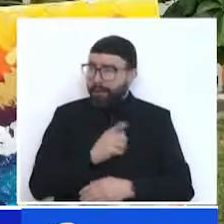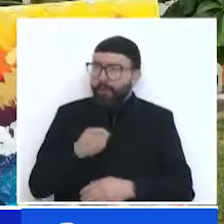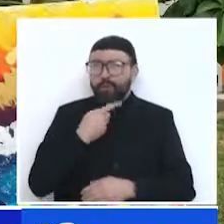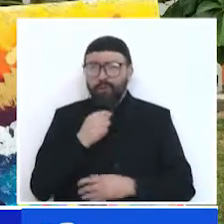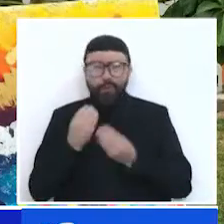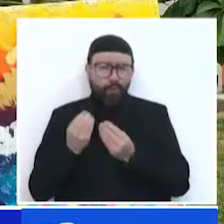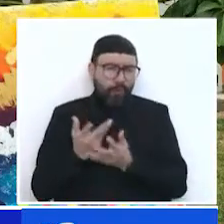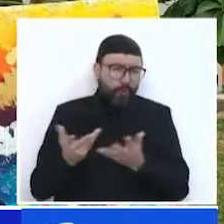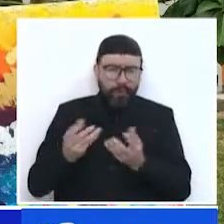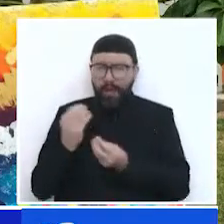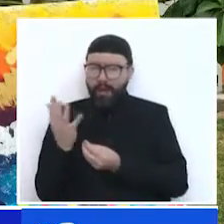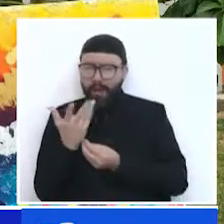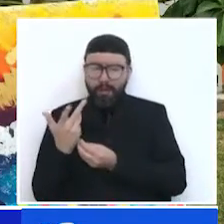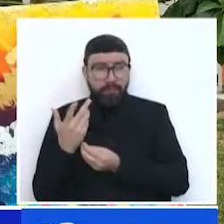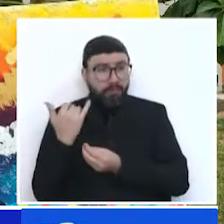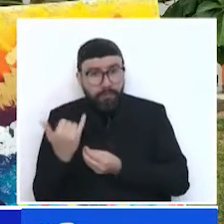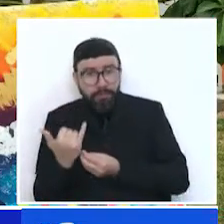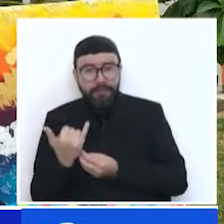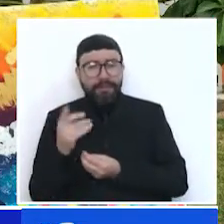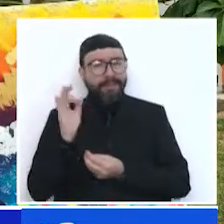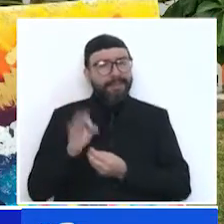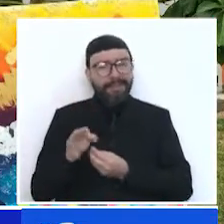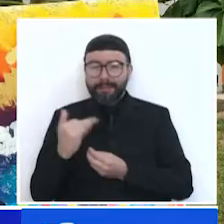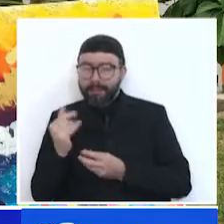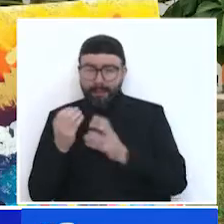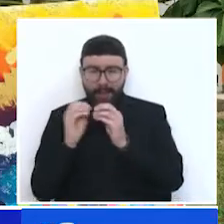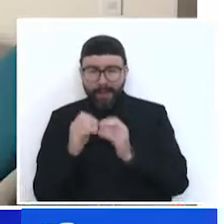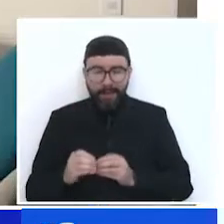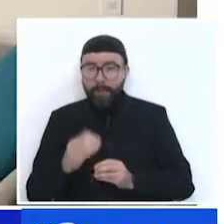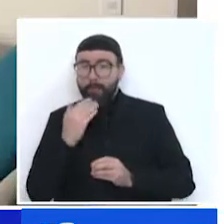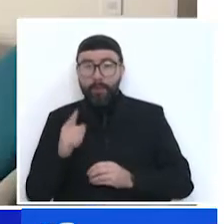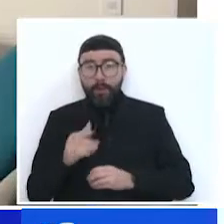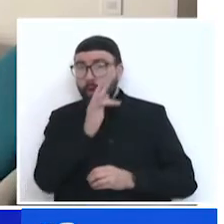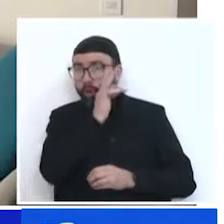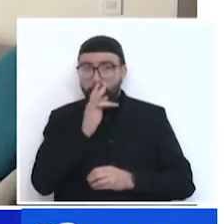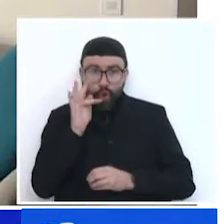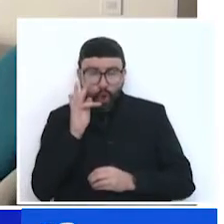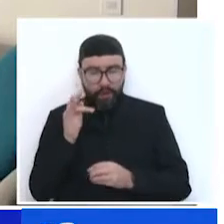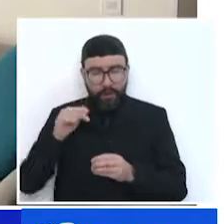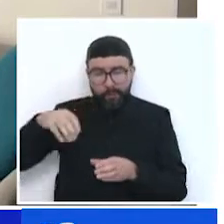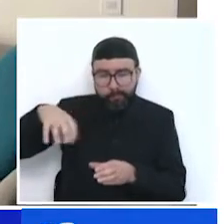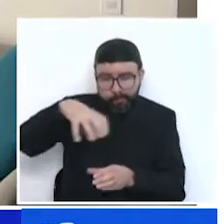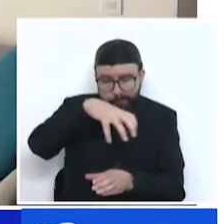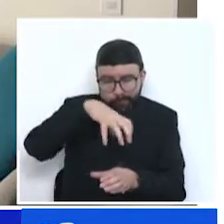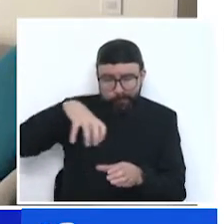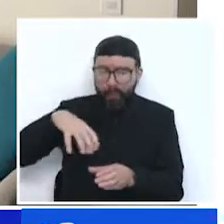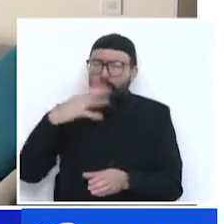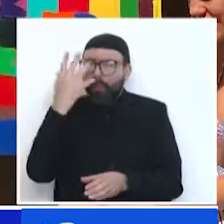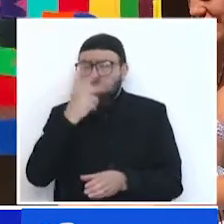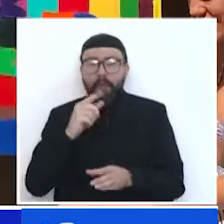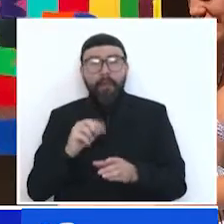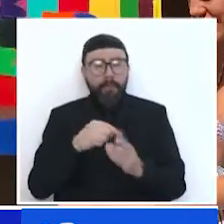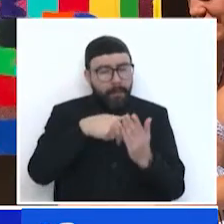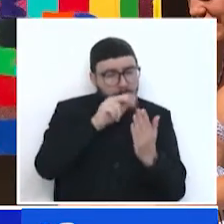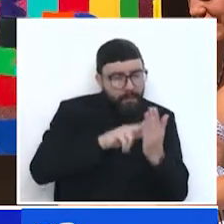era de las mujeres que siempre nos hacía las tortas ella misma y las decoraba, pintaba porcelana y